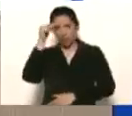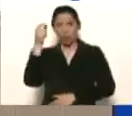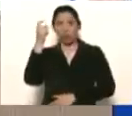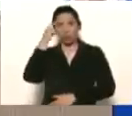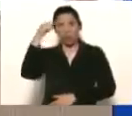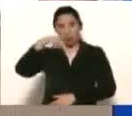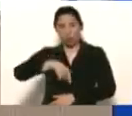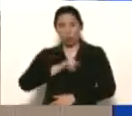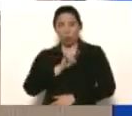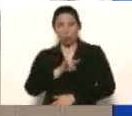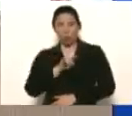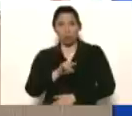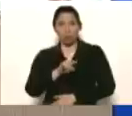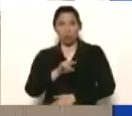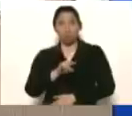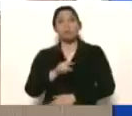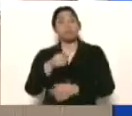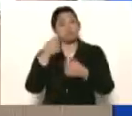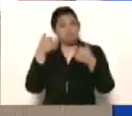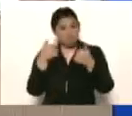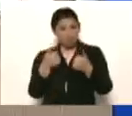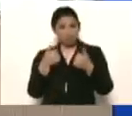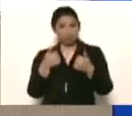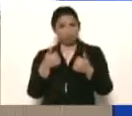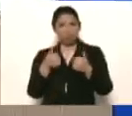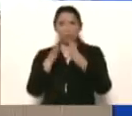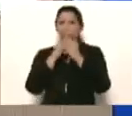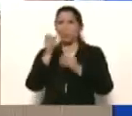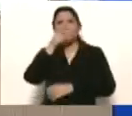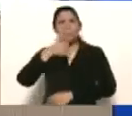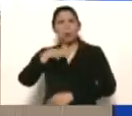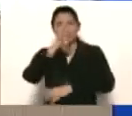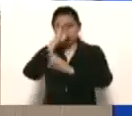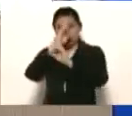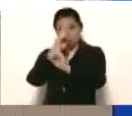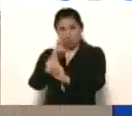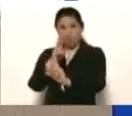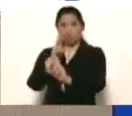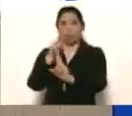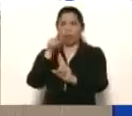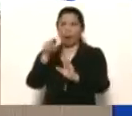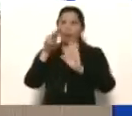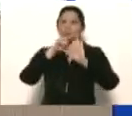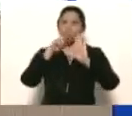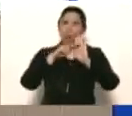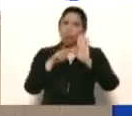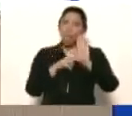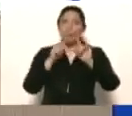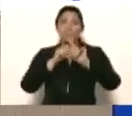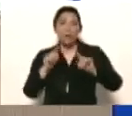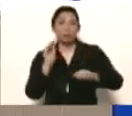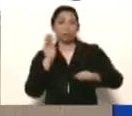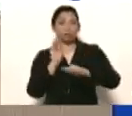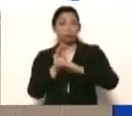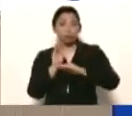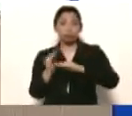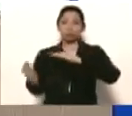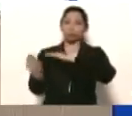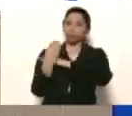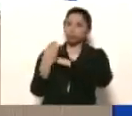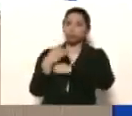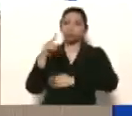de hoy porque como salió también como todo el pueblo respeto esas normas para cuidar que no se